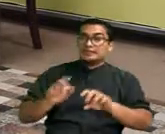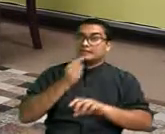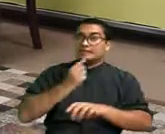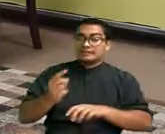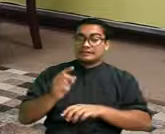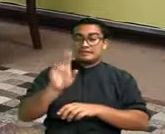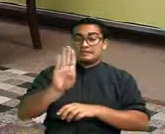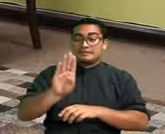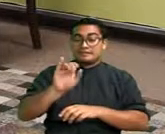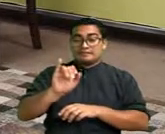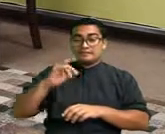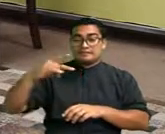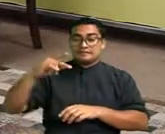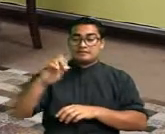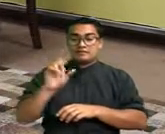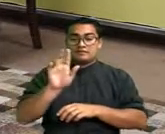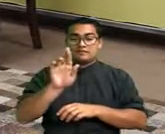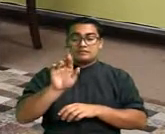trastorno.